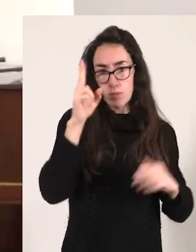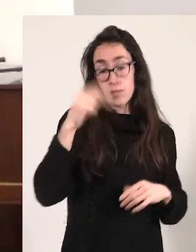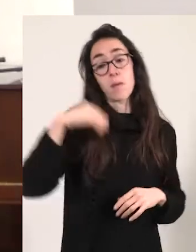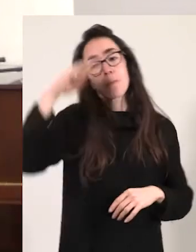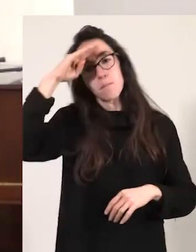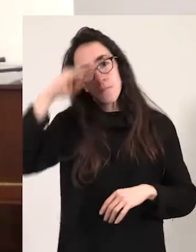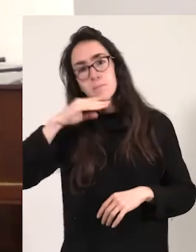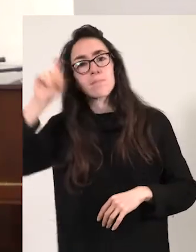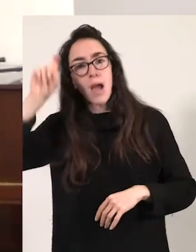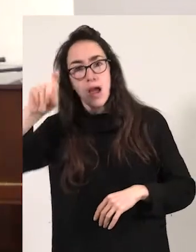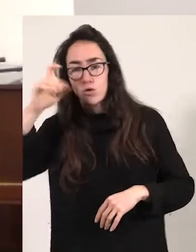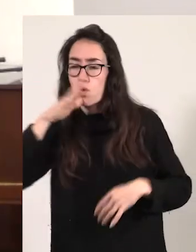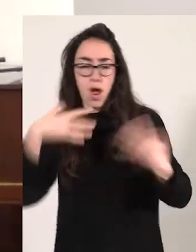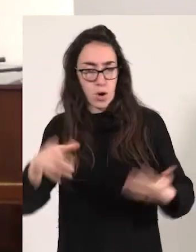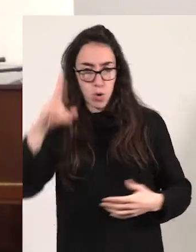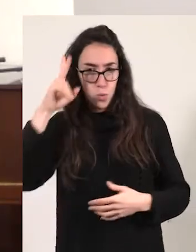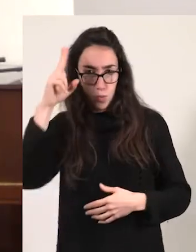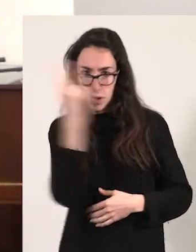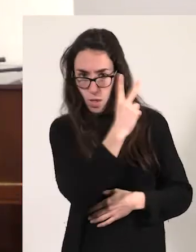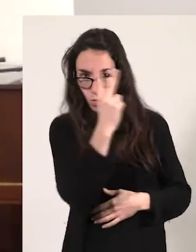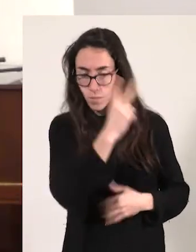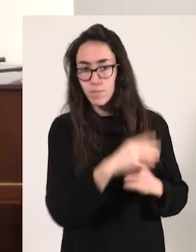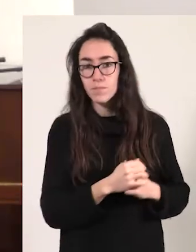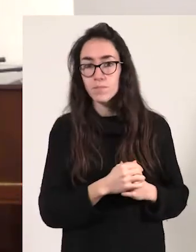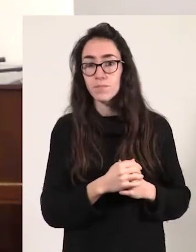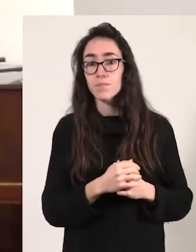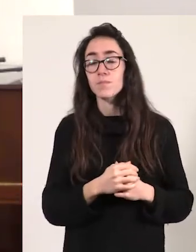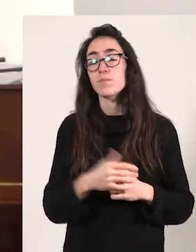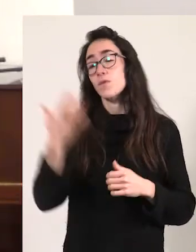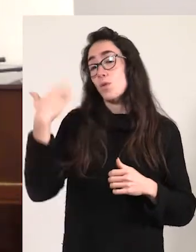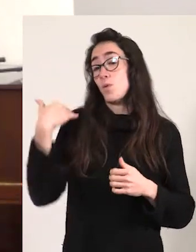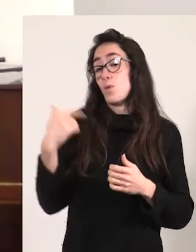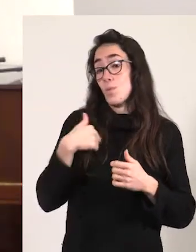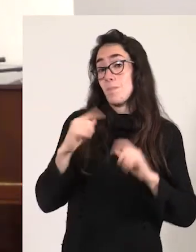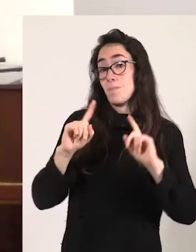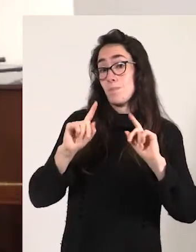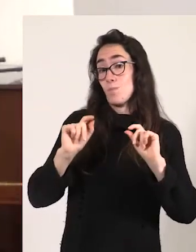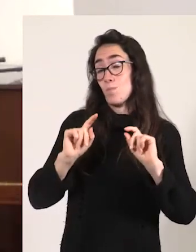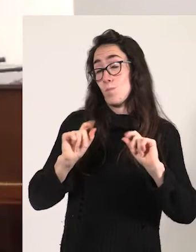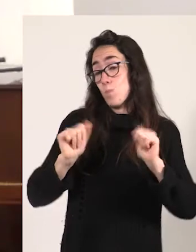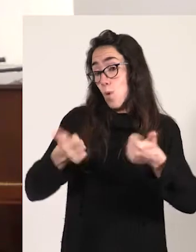ingeniera. Mi padre ha sido maestro toda la vida y ya está jubilado también. La primera vez que fui a un